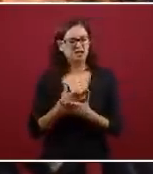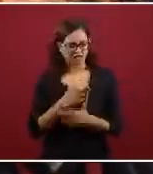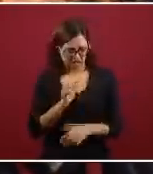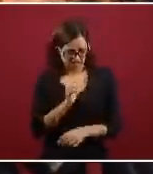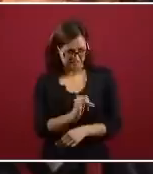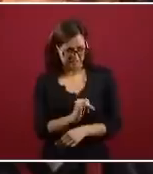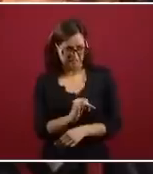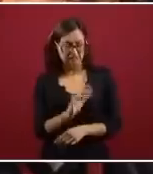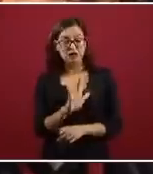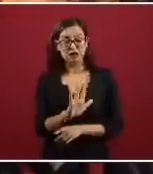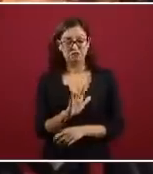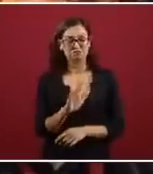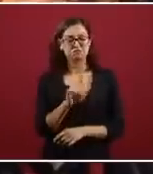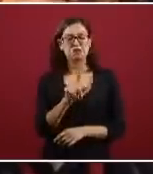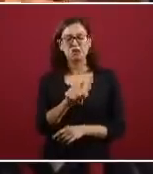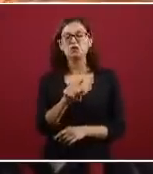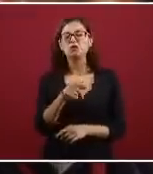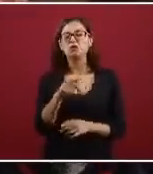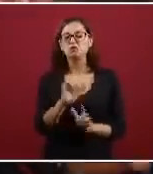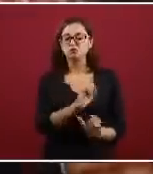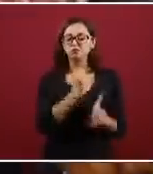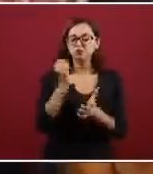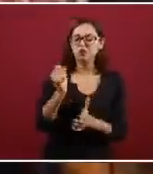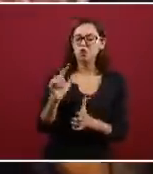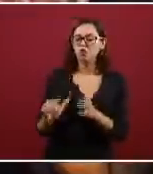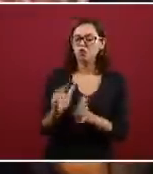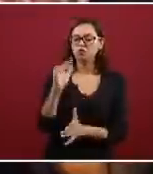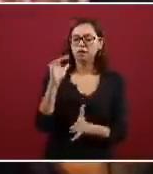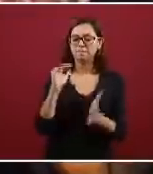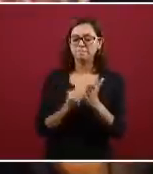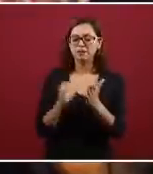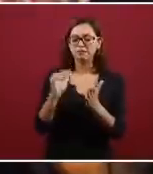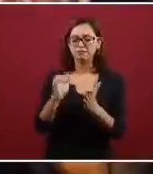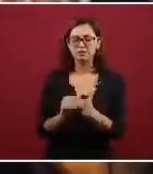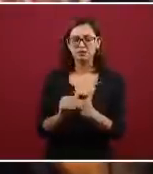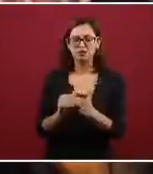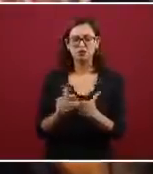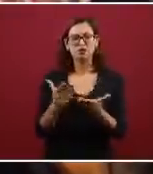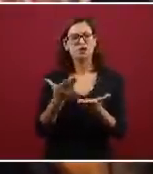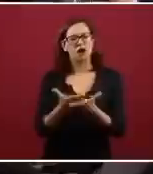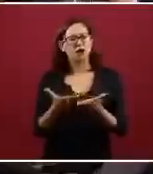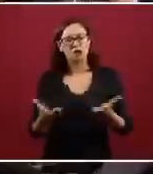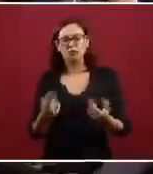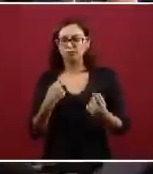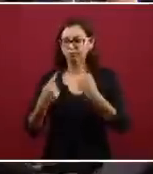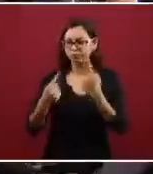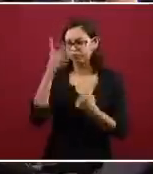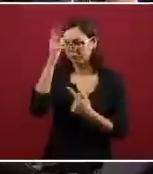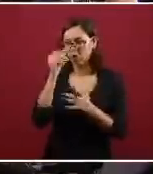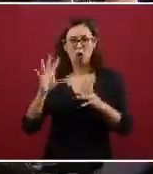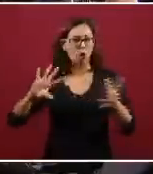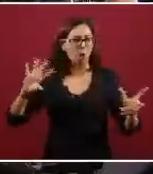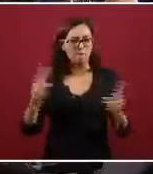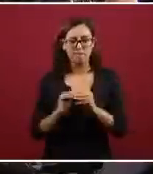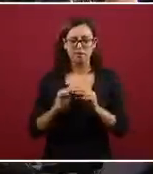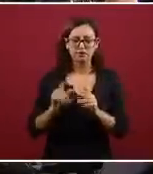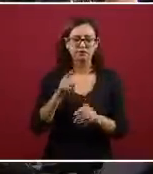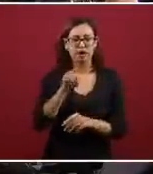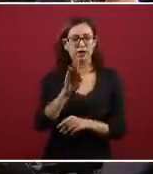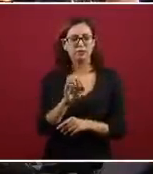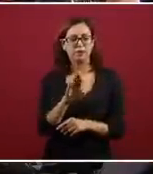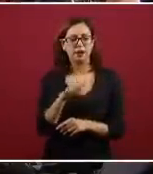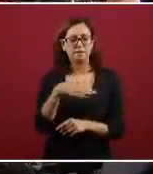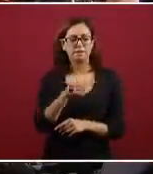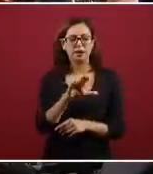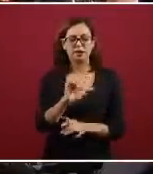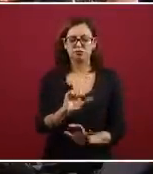de pesos que se tiene contemplado inversión, ¿en cuánto suma con esta renegociación la inversión por parte de